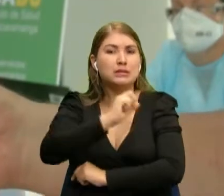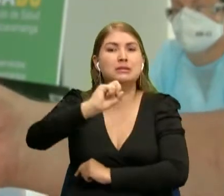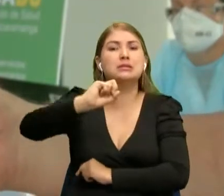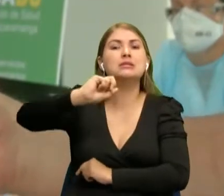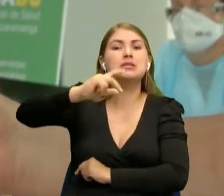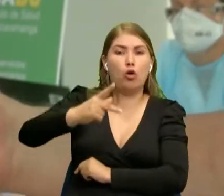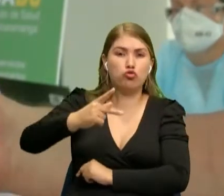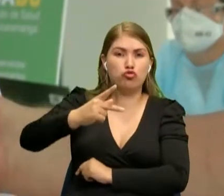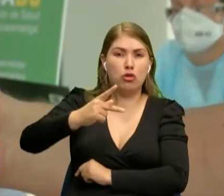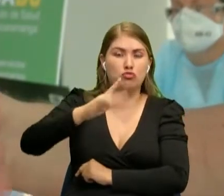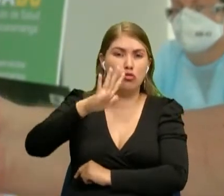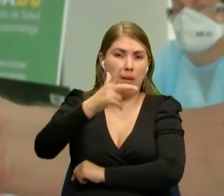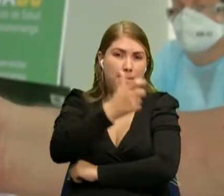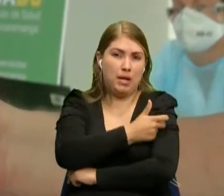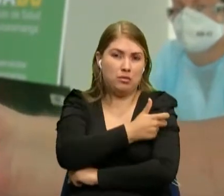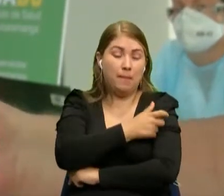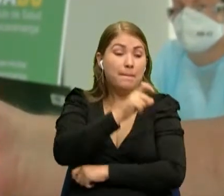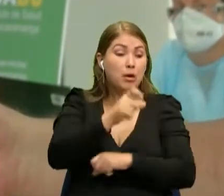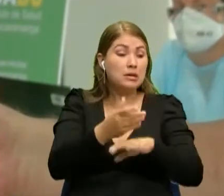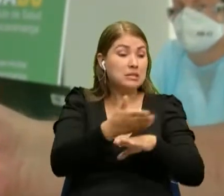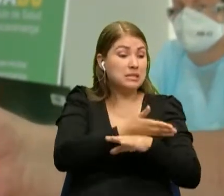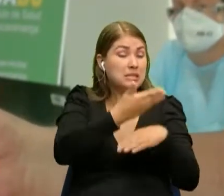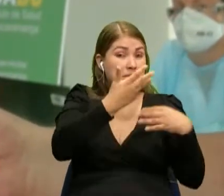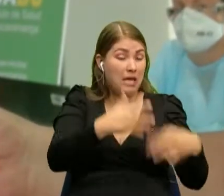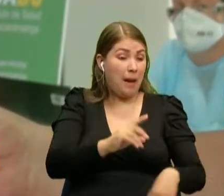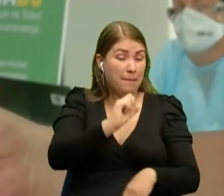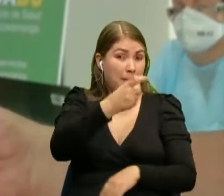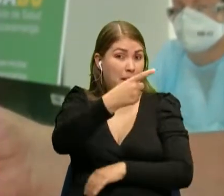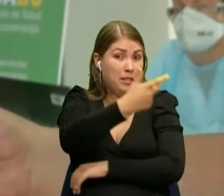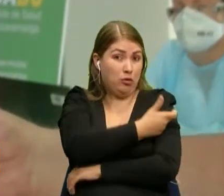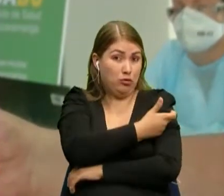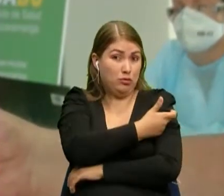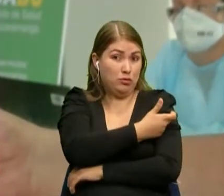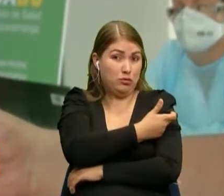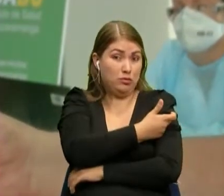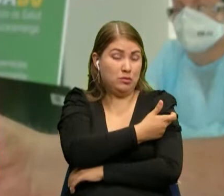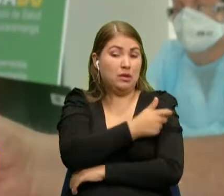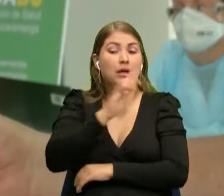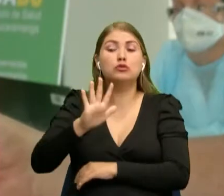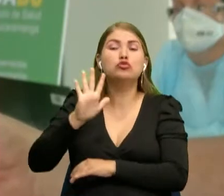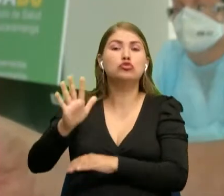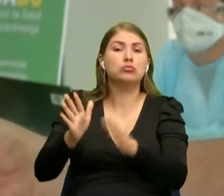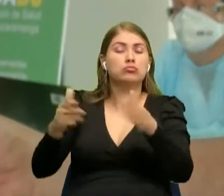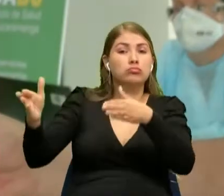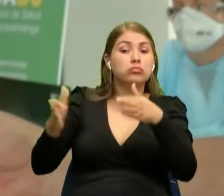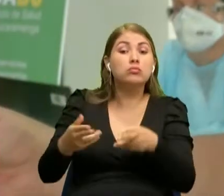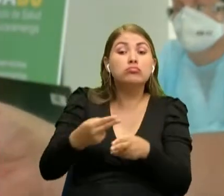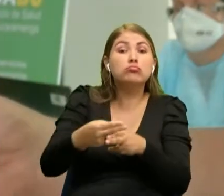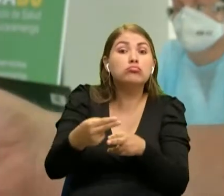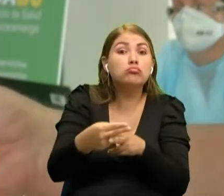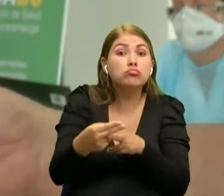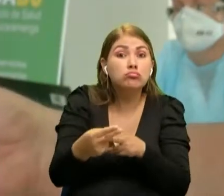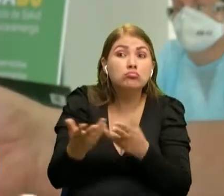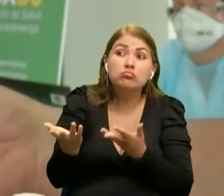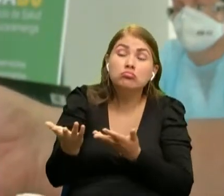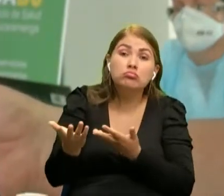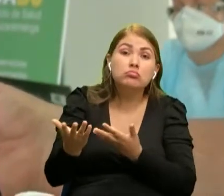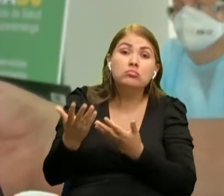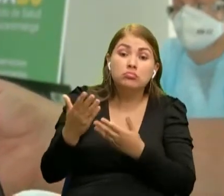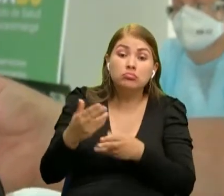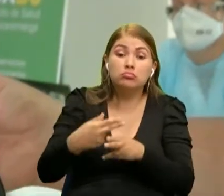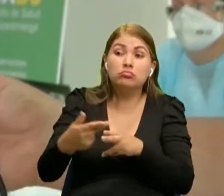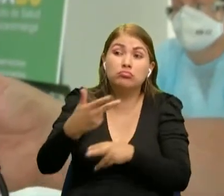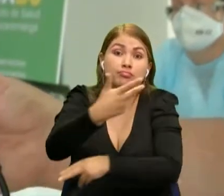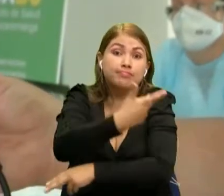segunda aplicación para los que ya hicieron el primer ciclo. Entonces, en los próximos días las iremos a estar